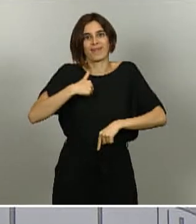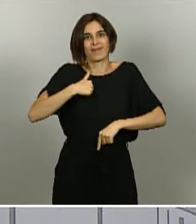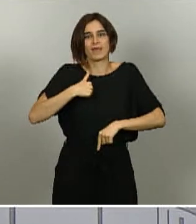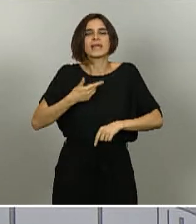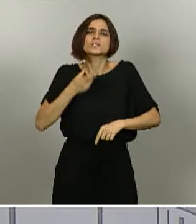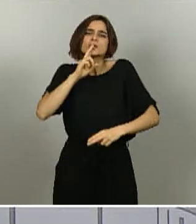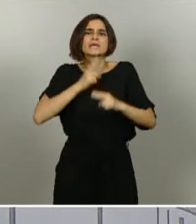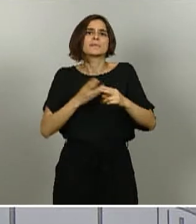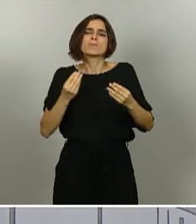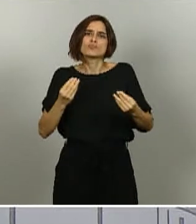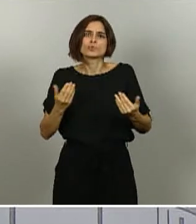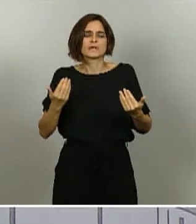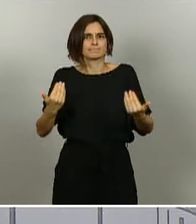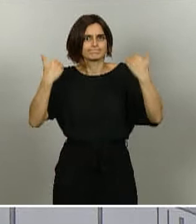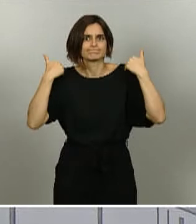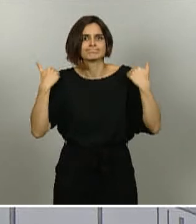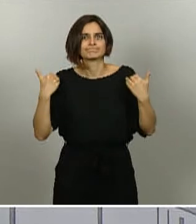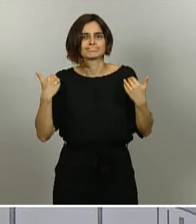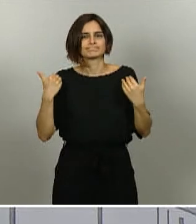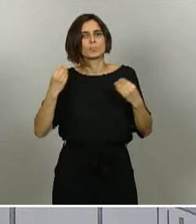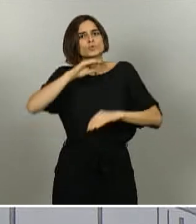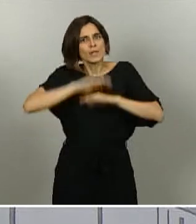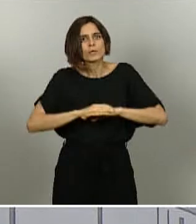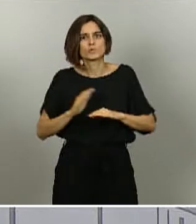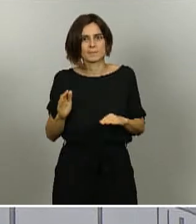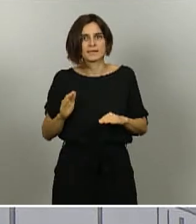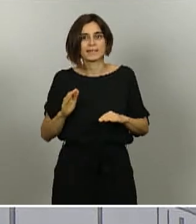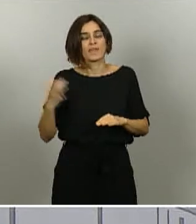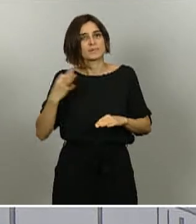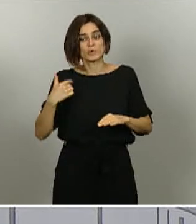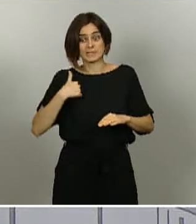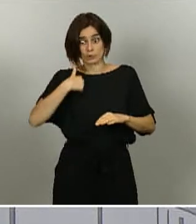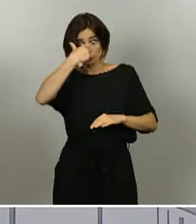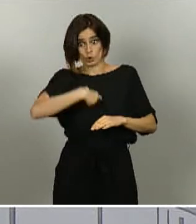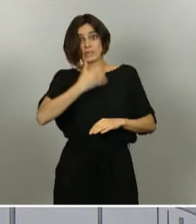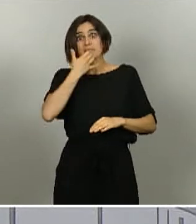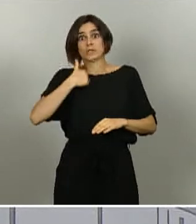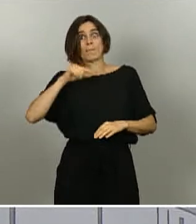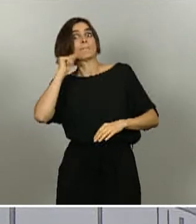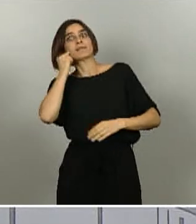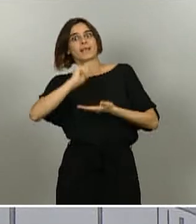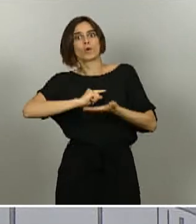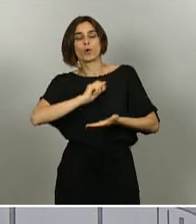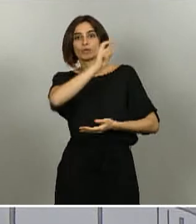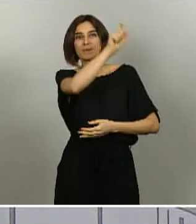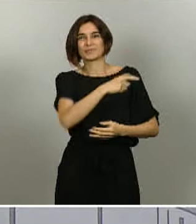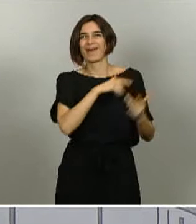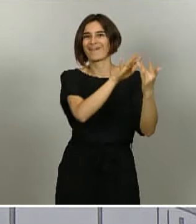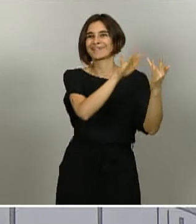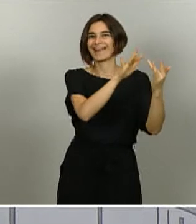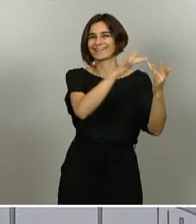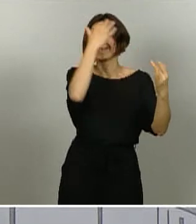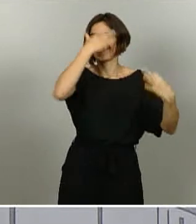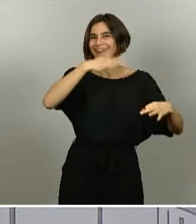sanitario posteriormente para que se le dé el seguimiento adecuado. Si una persona no tiene interés en que le